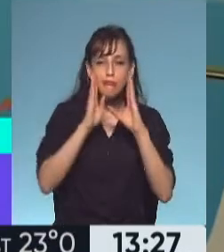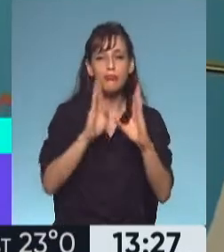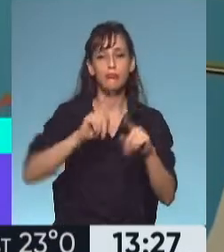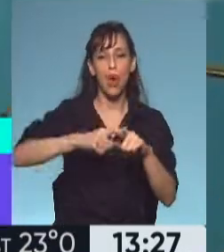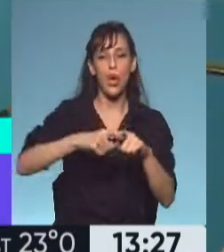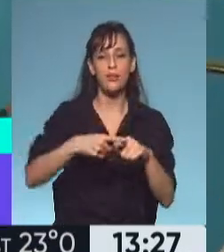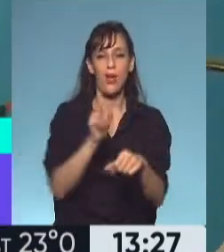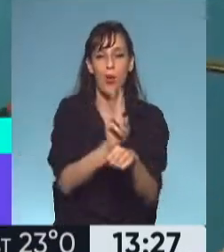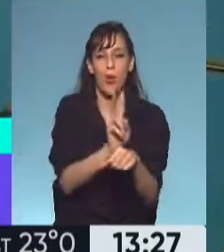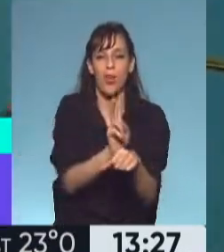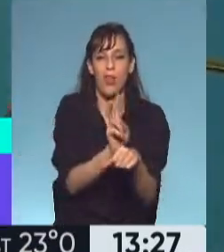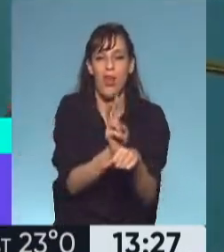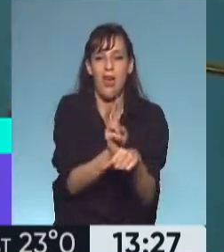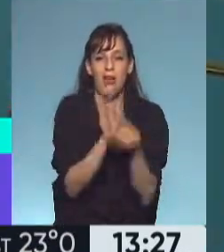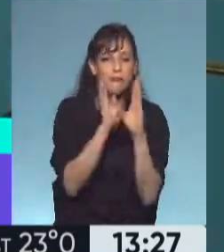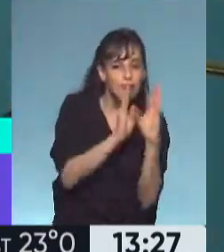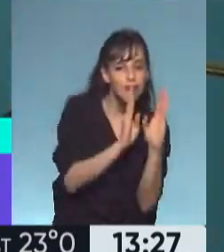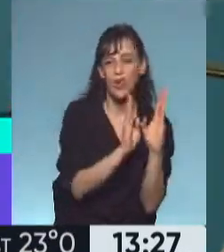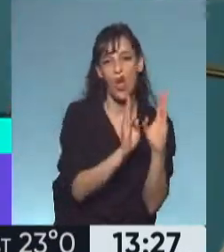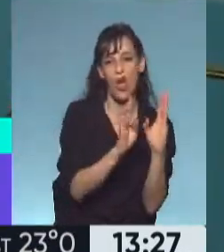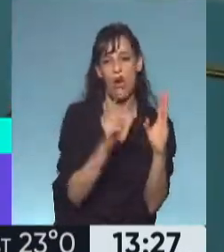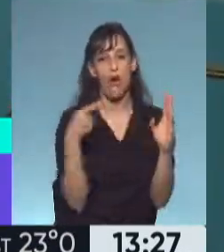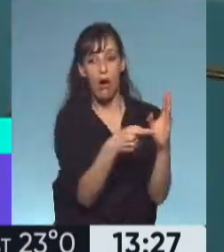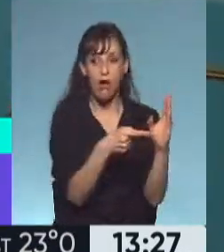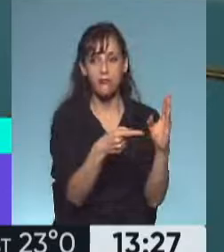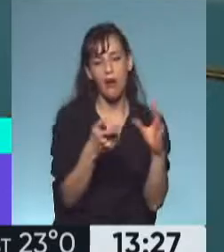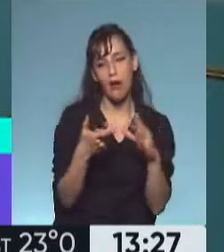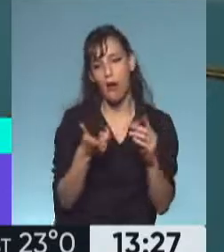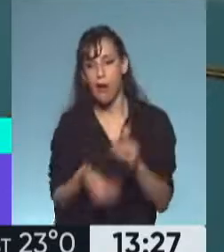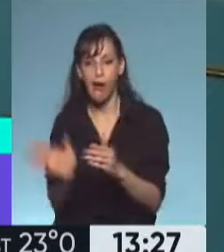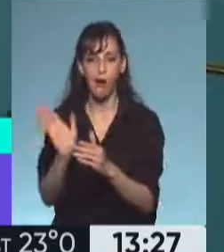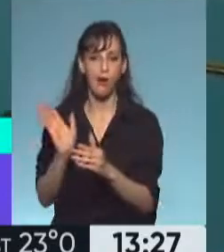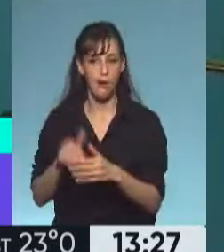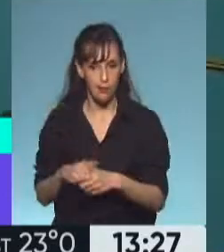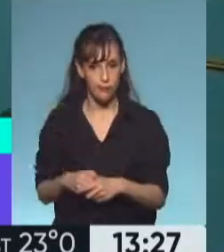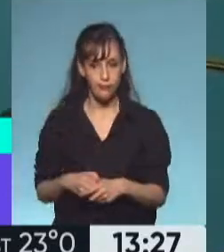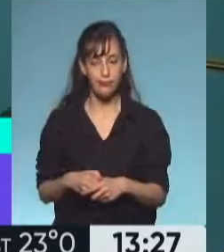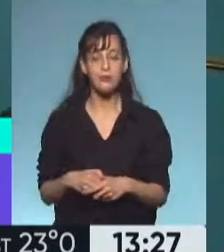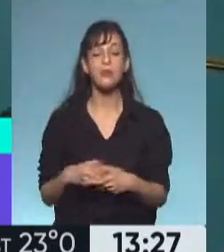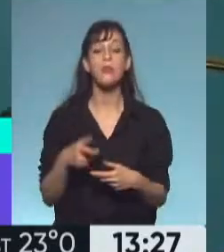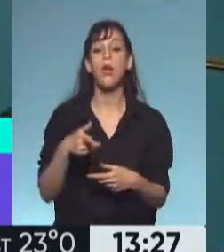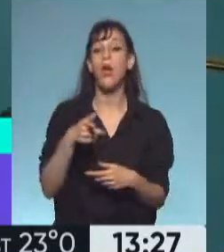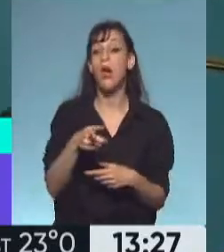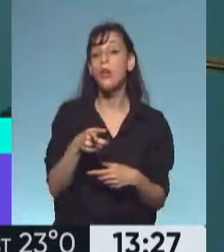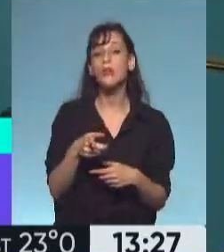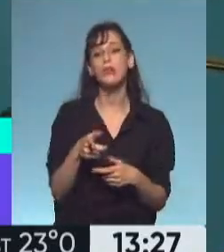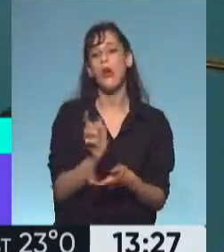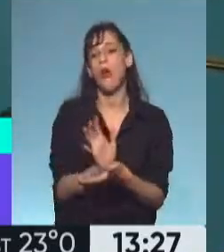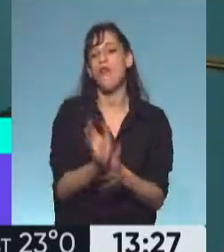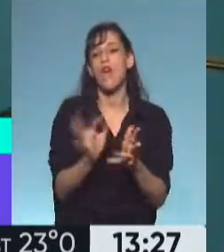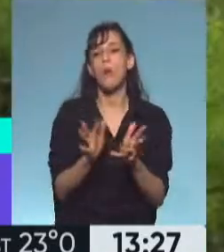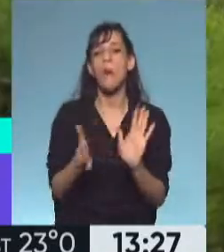están apostando a una suerte de terraplanismo político, ¿viste? El terraplanismo son los que creen que la Tierra no es redonda. Bueno, acá hay una suerte de negar la